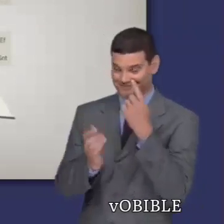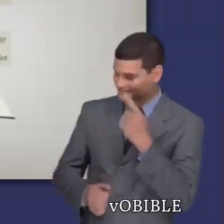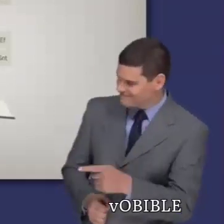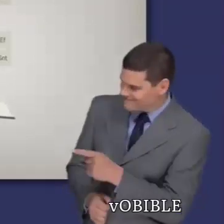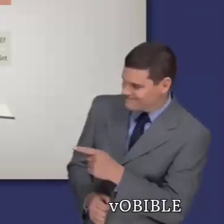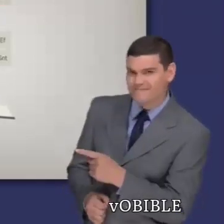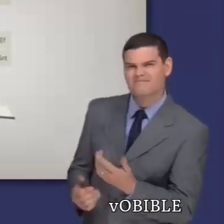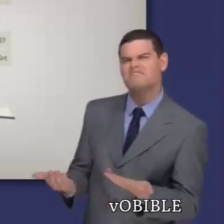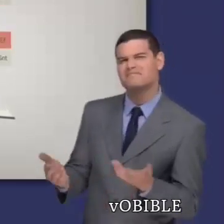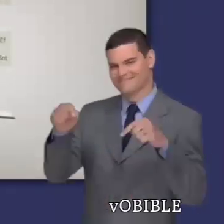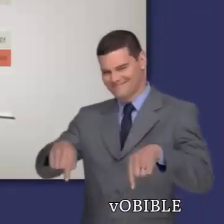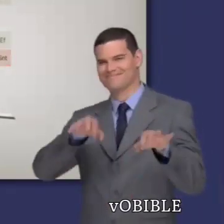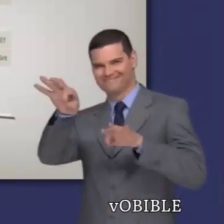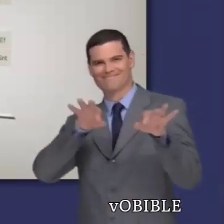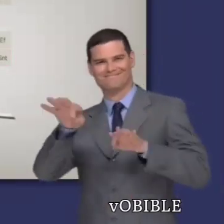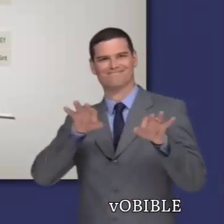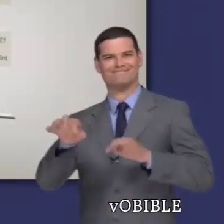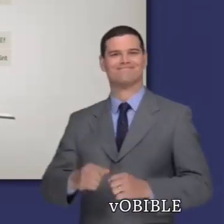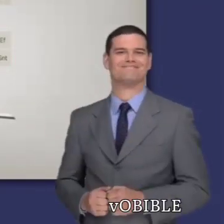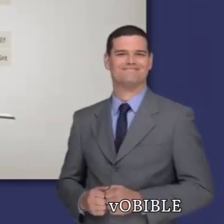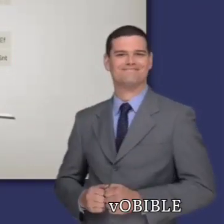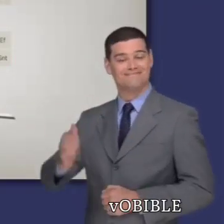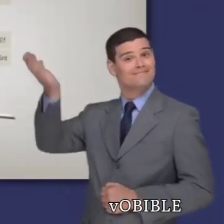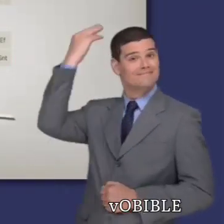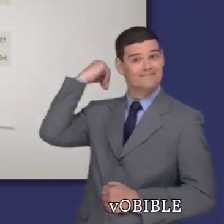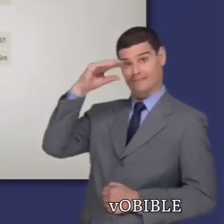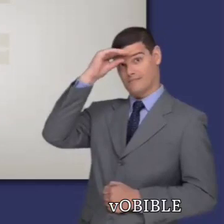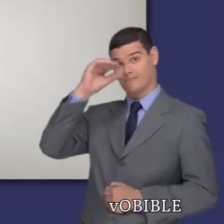Información sobre la tercera carta de Juan.